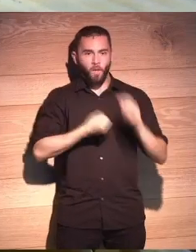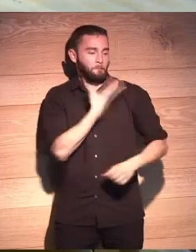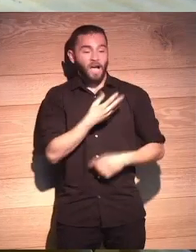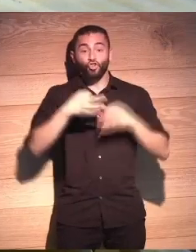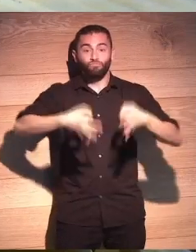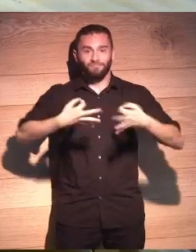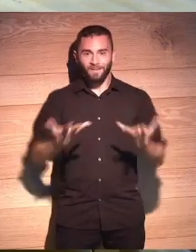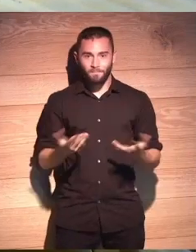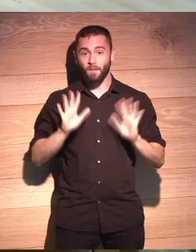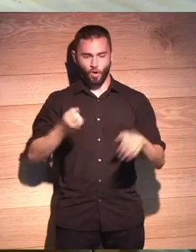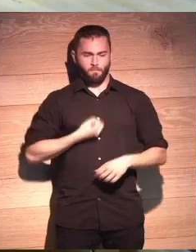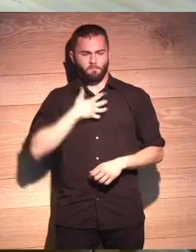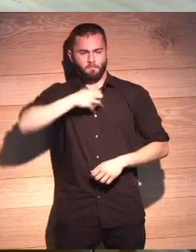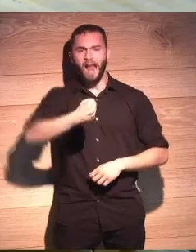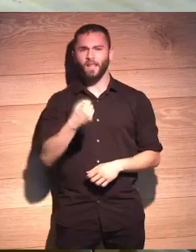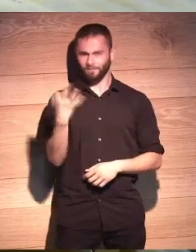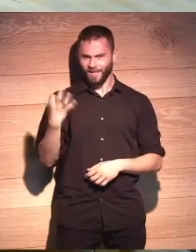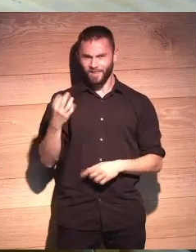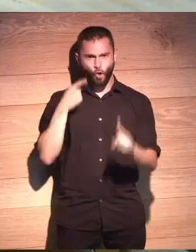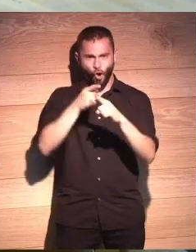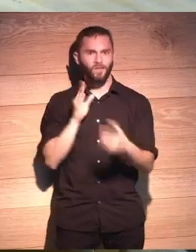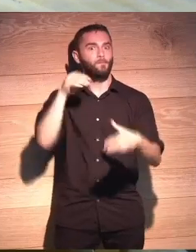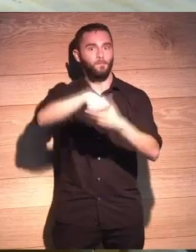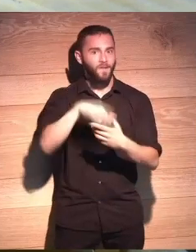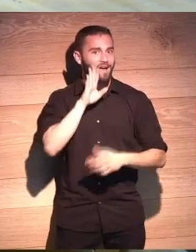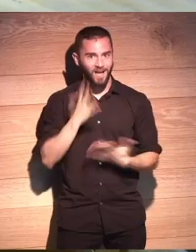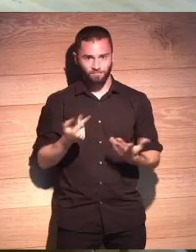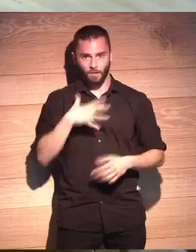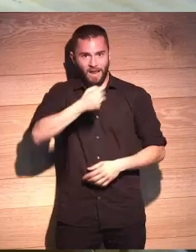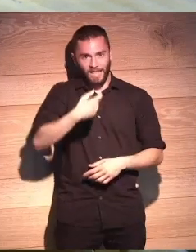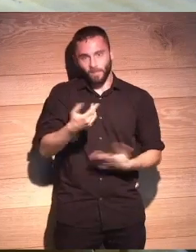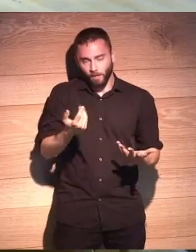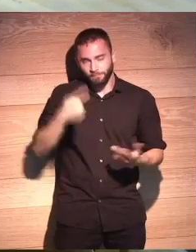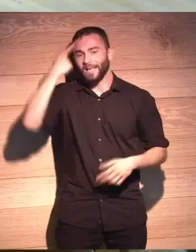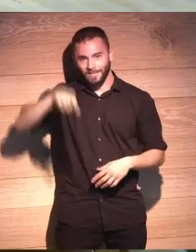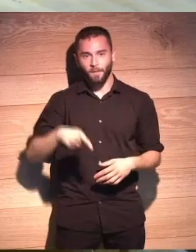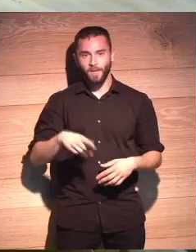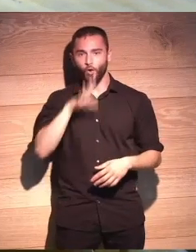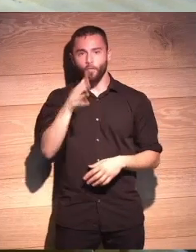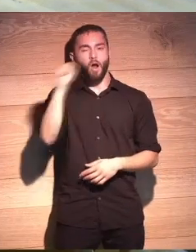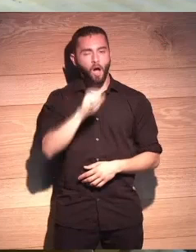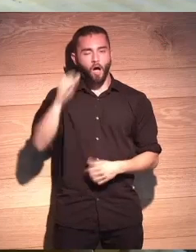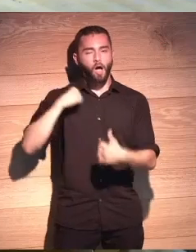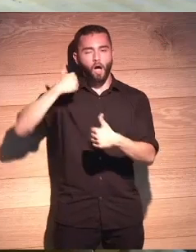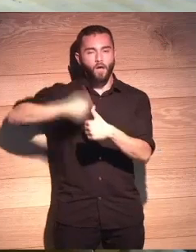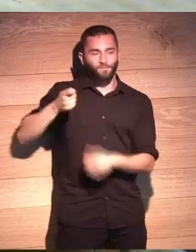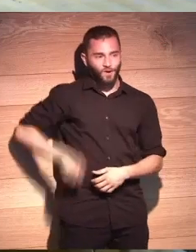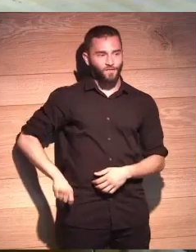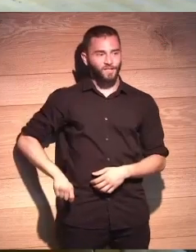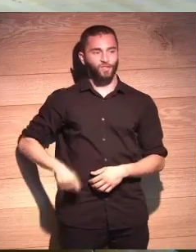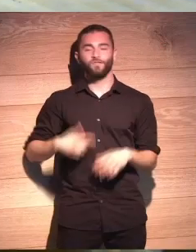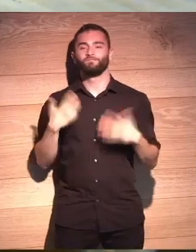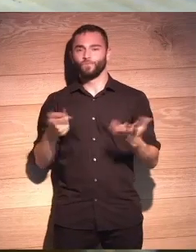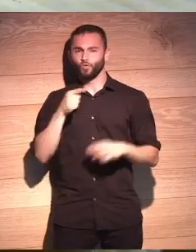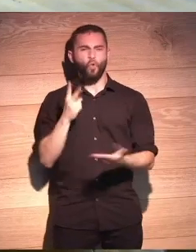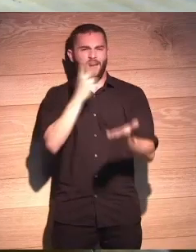pasión, pero hay que ser muy valiente para embarcarse en esto. Que eres valiente ya lo sabemos, porque durante muchos años de profesión has